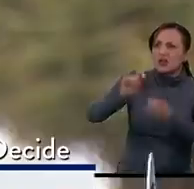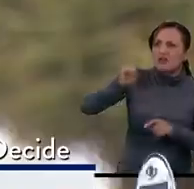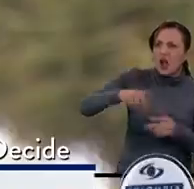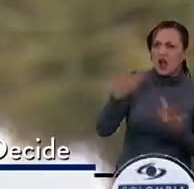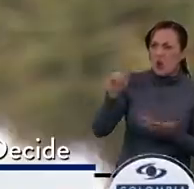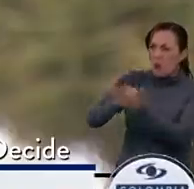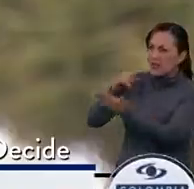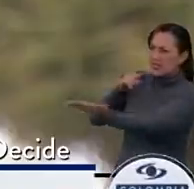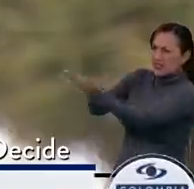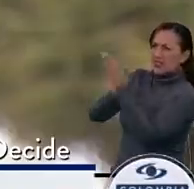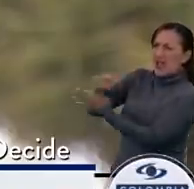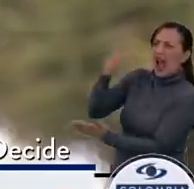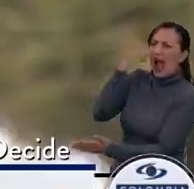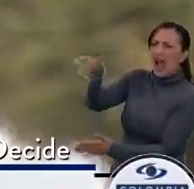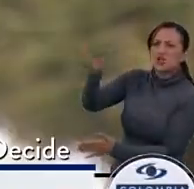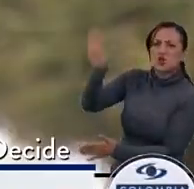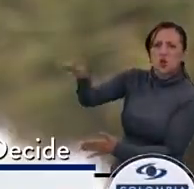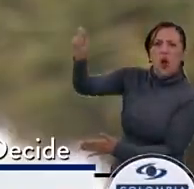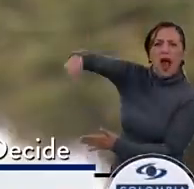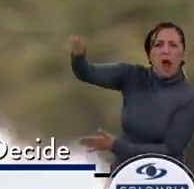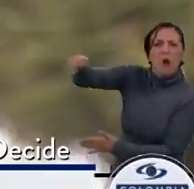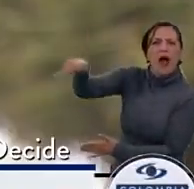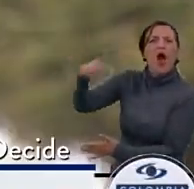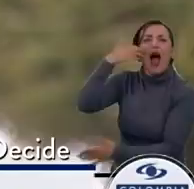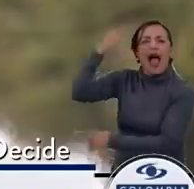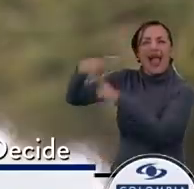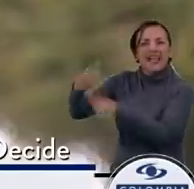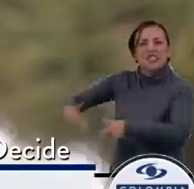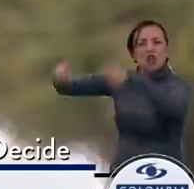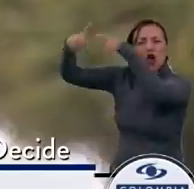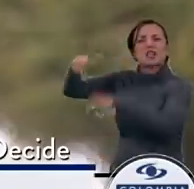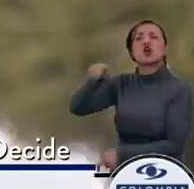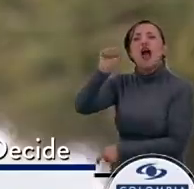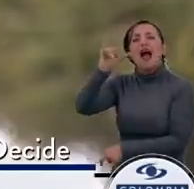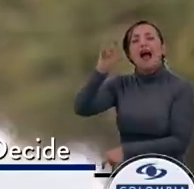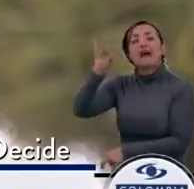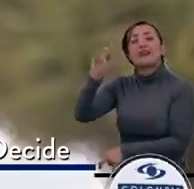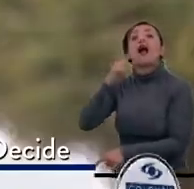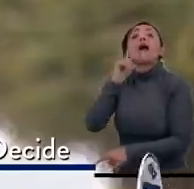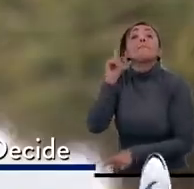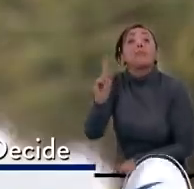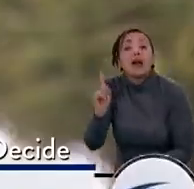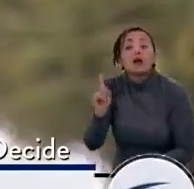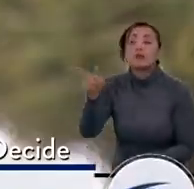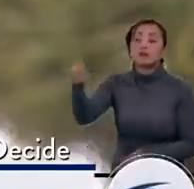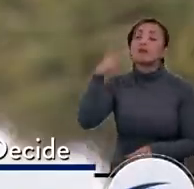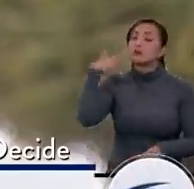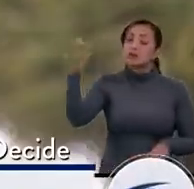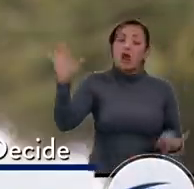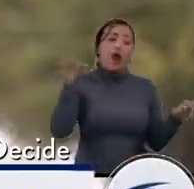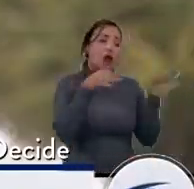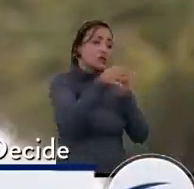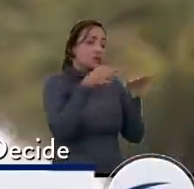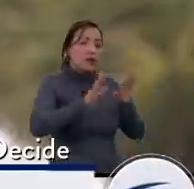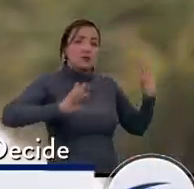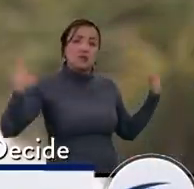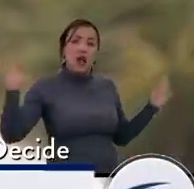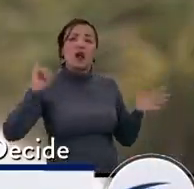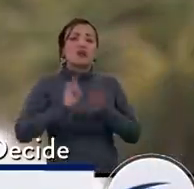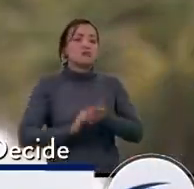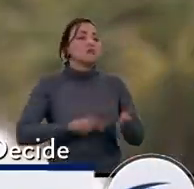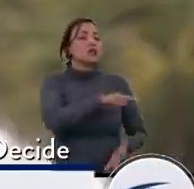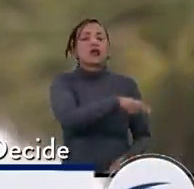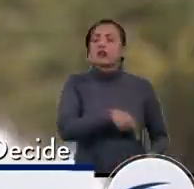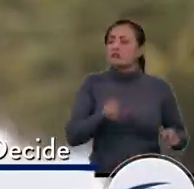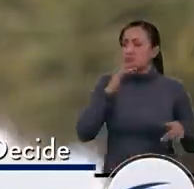que hace referencia la defensa de la excongresista Aida Merlano. Sin embargo, nos dicen que pues ellos ya dieron sus explicaciones y que el candidato va a seguir firme con